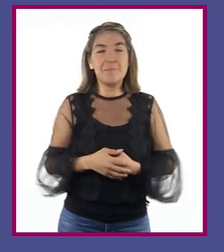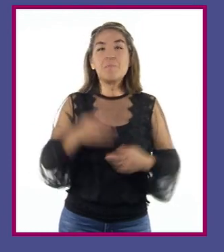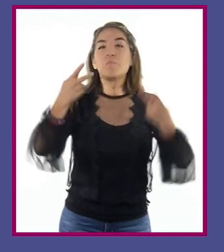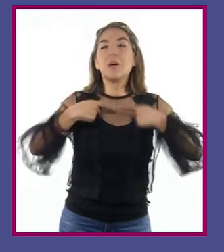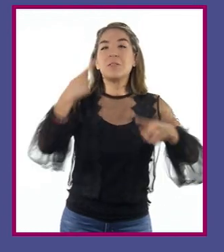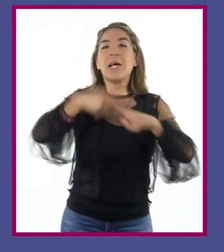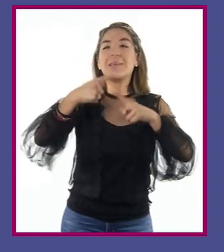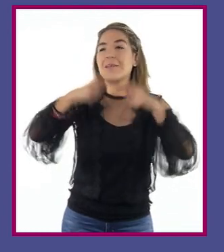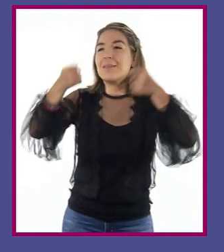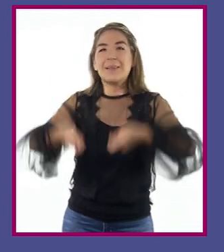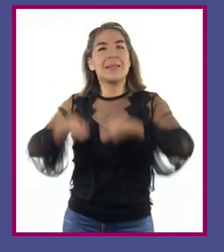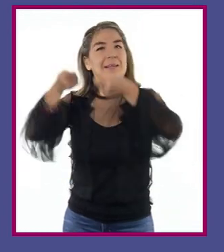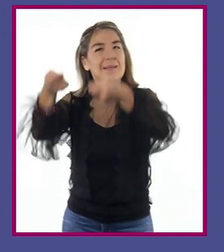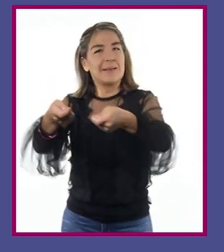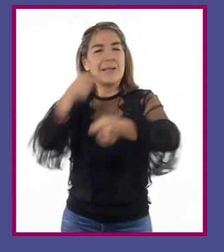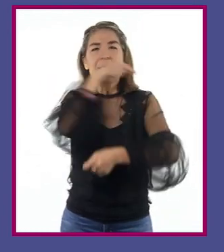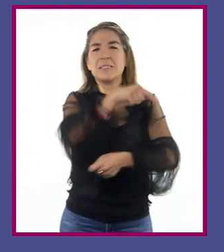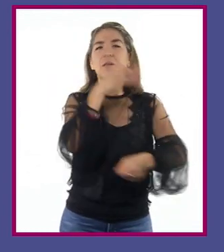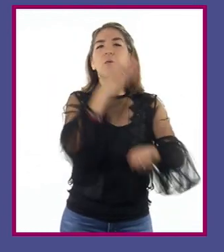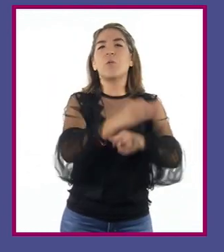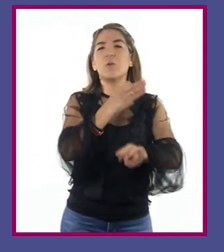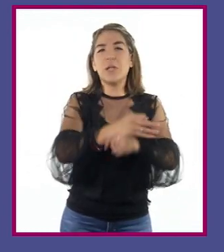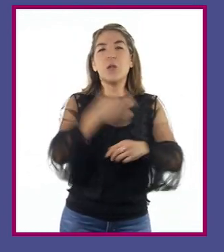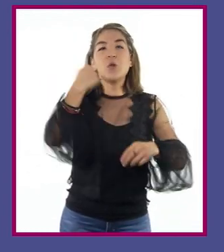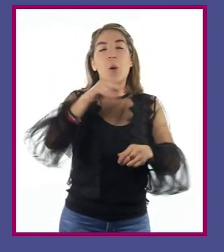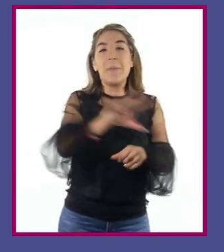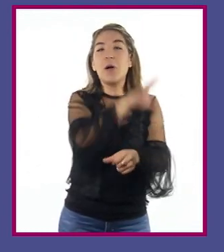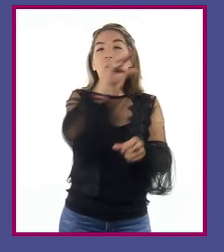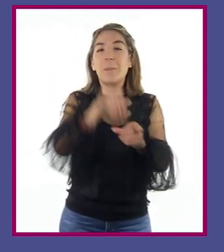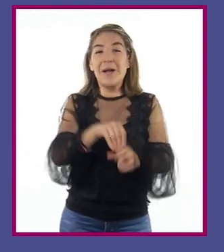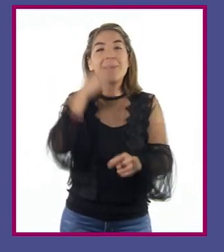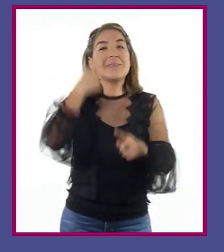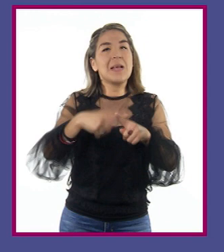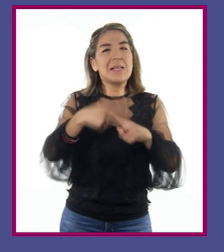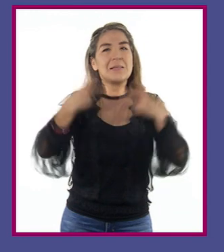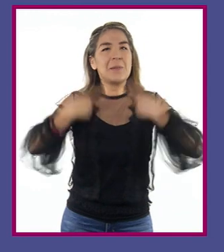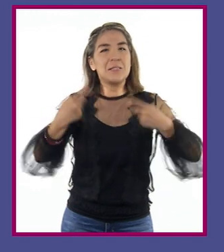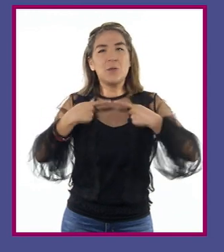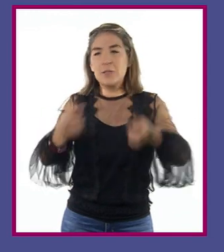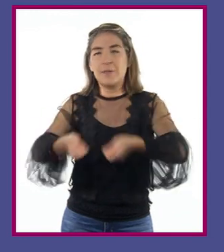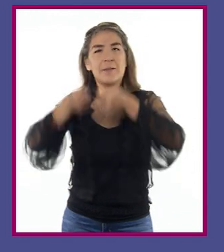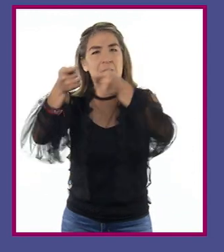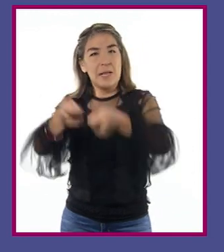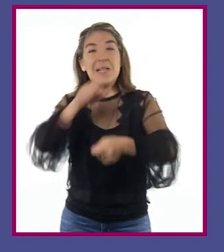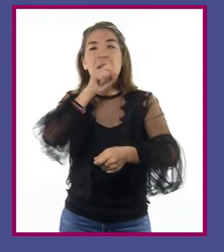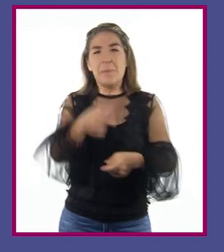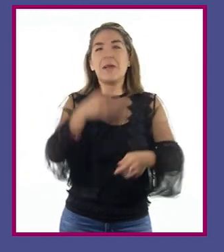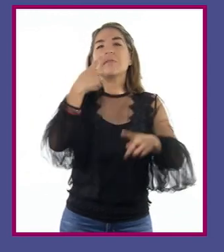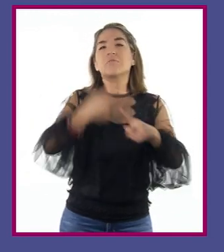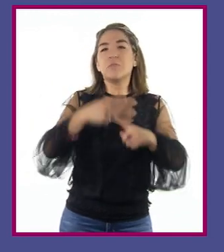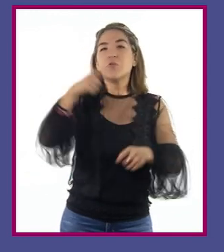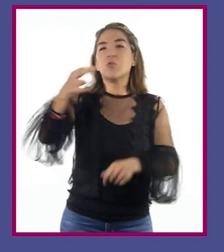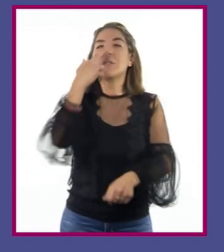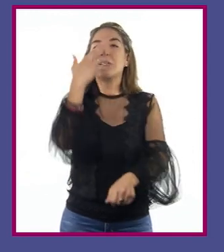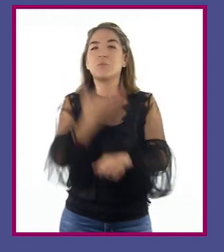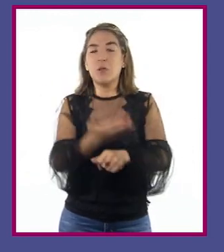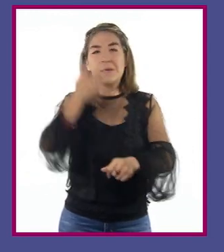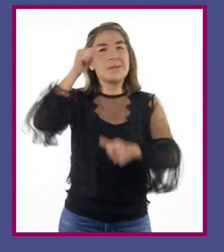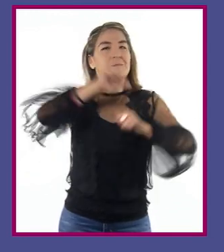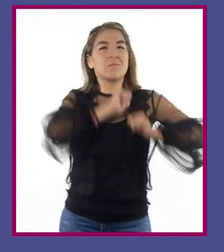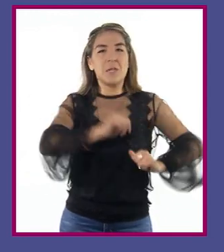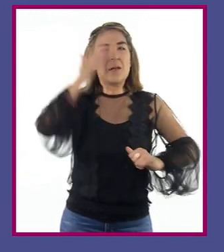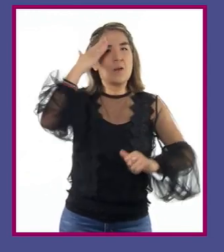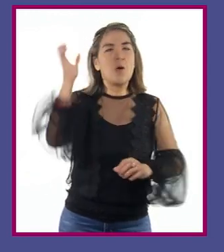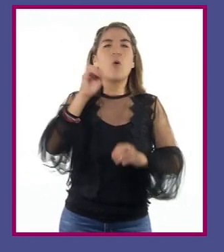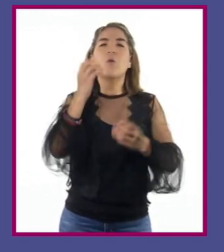Destinatario. En esta parte se escribe el nombre completo de a quién va dirigida la carta, acompañado del cargo que ocupa y su grado o